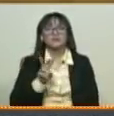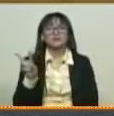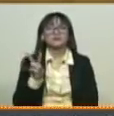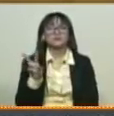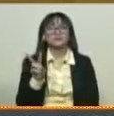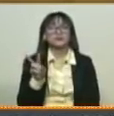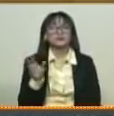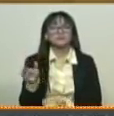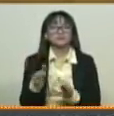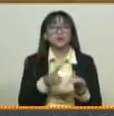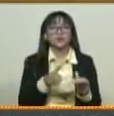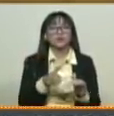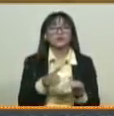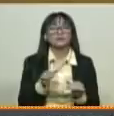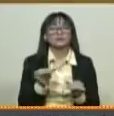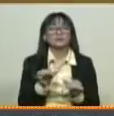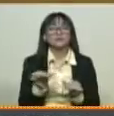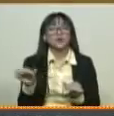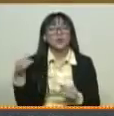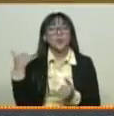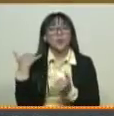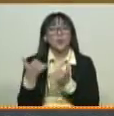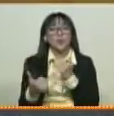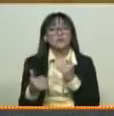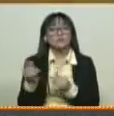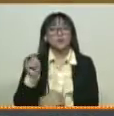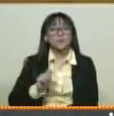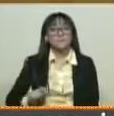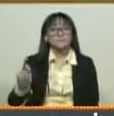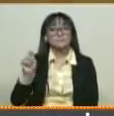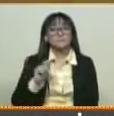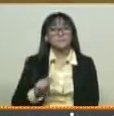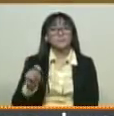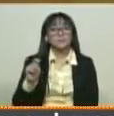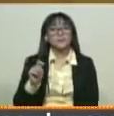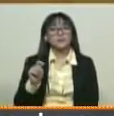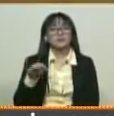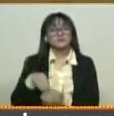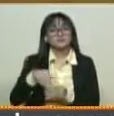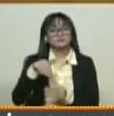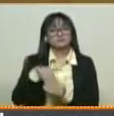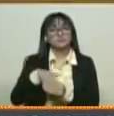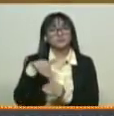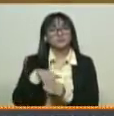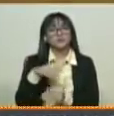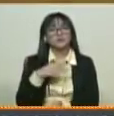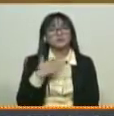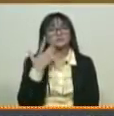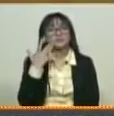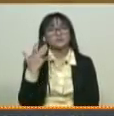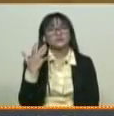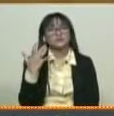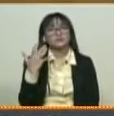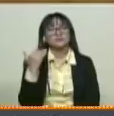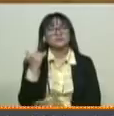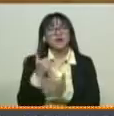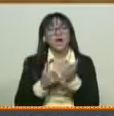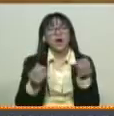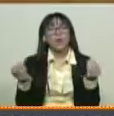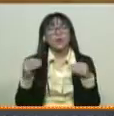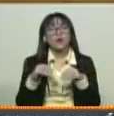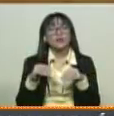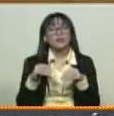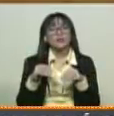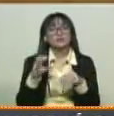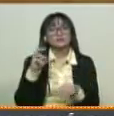hemos visto también durante los últimos meses los candidatos presidenciales que suscribieron un acuerdo ante el